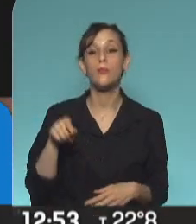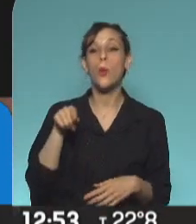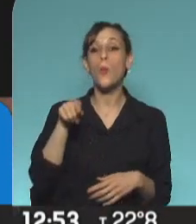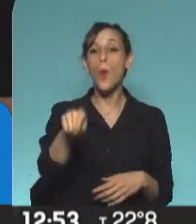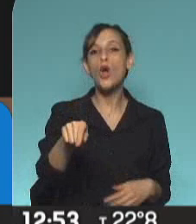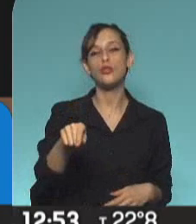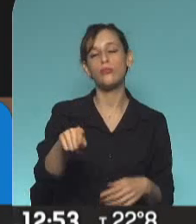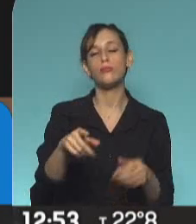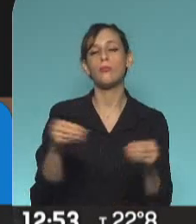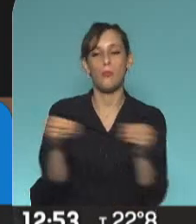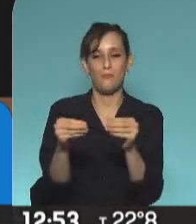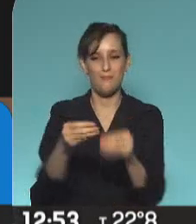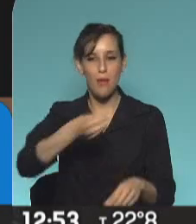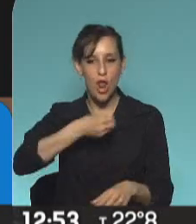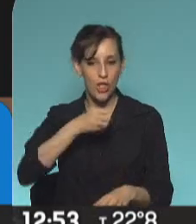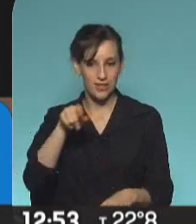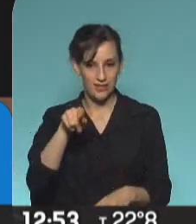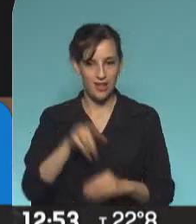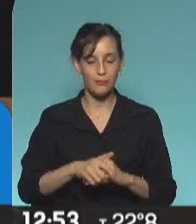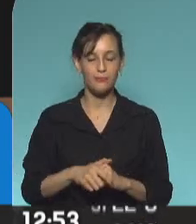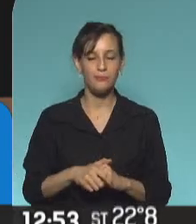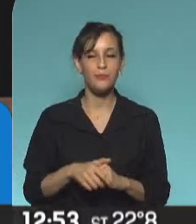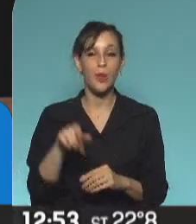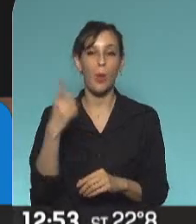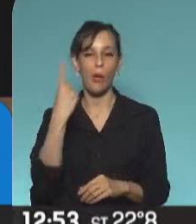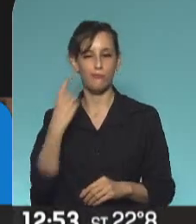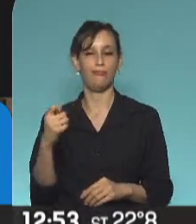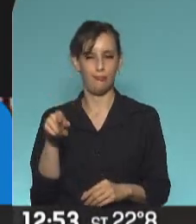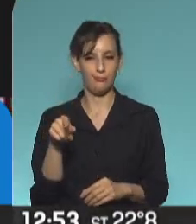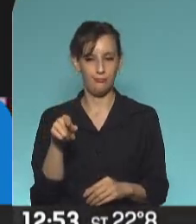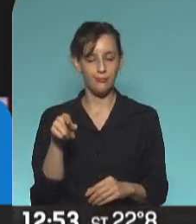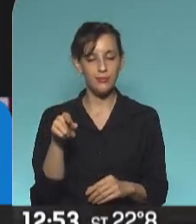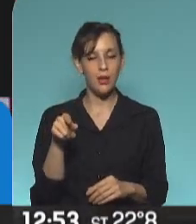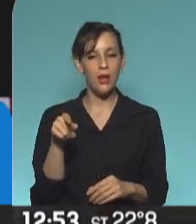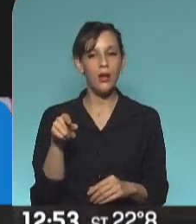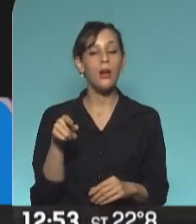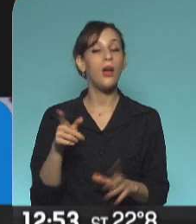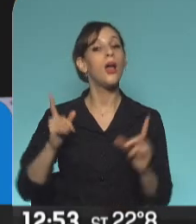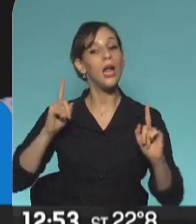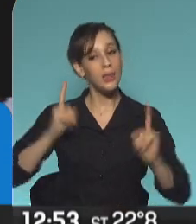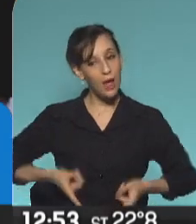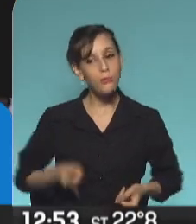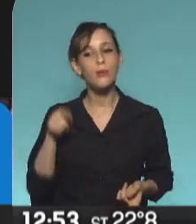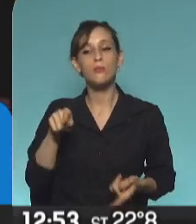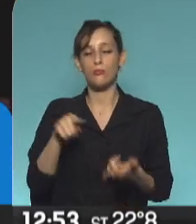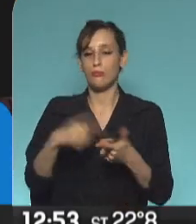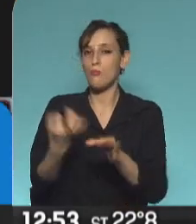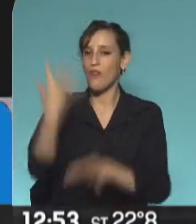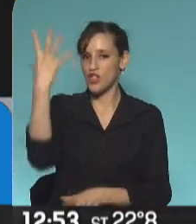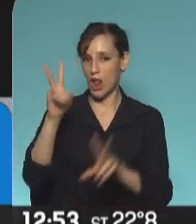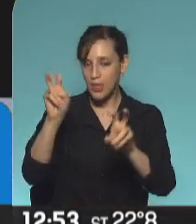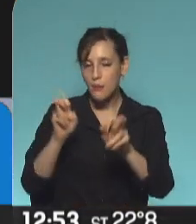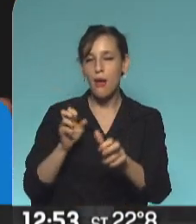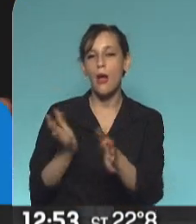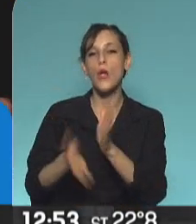colegas esos periodistas y que puedes mirar como como mira un periodista y podés mirar además como un especialista en lo que es la violencia de género